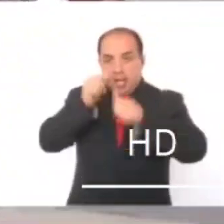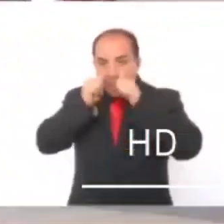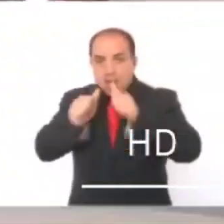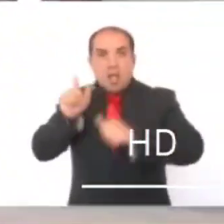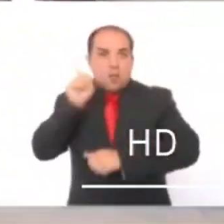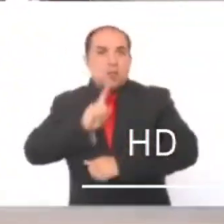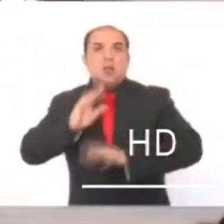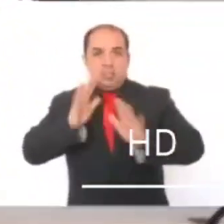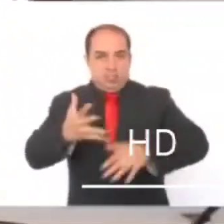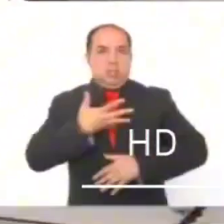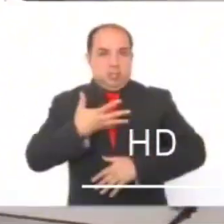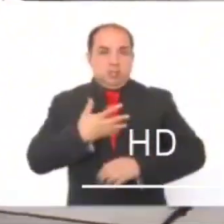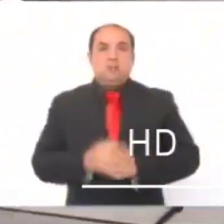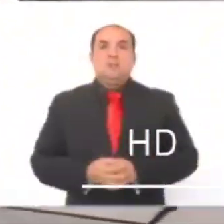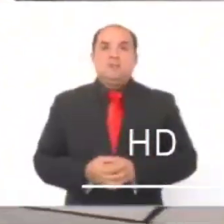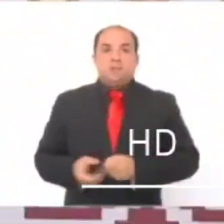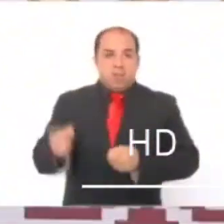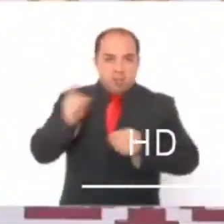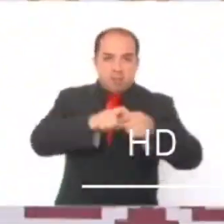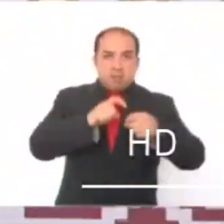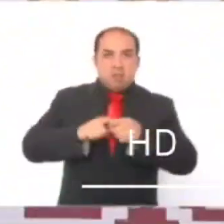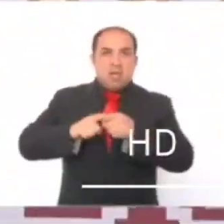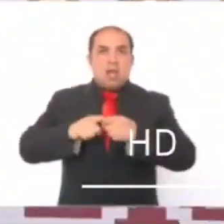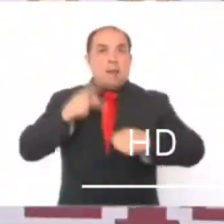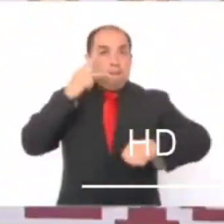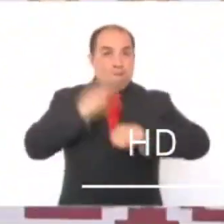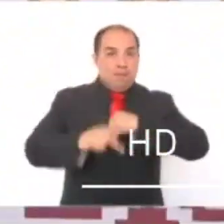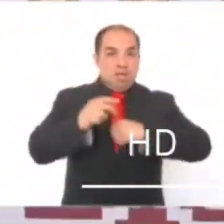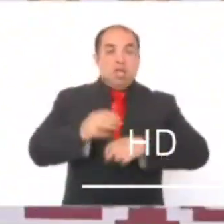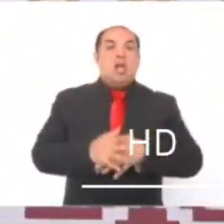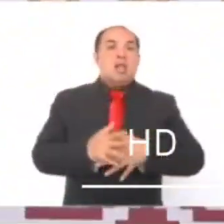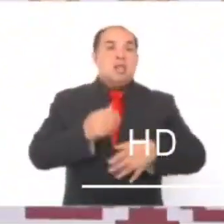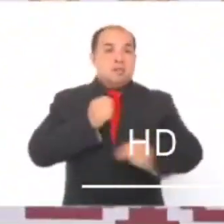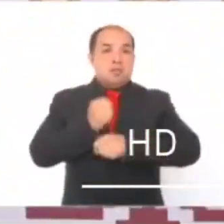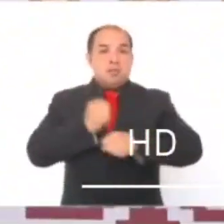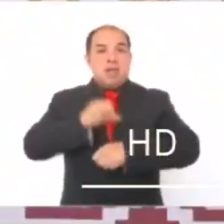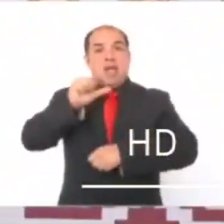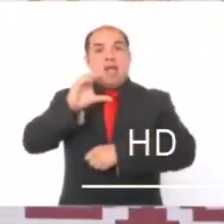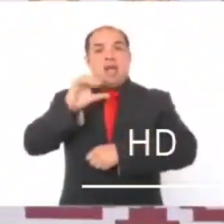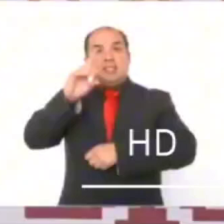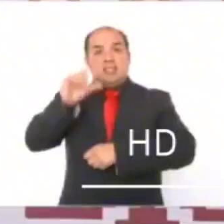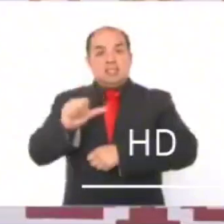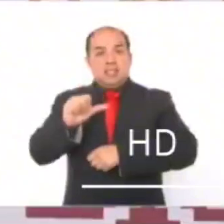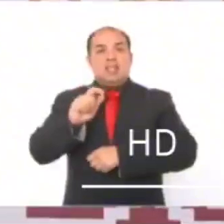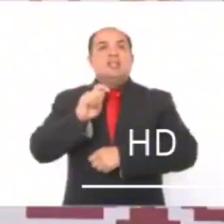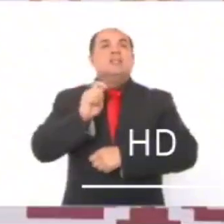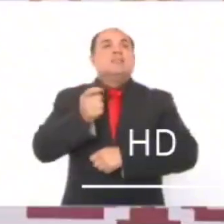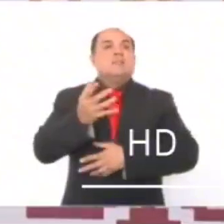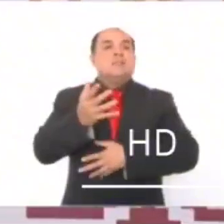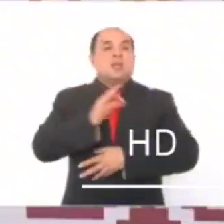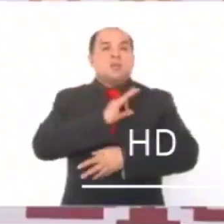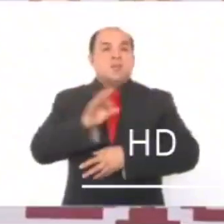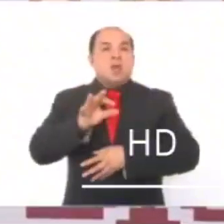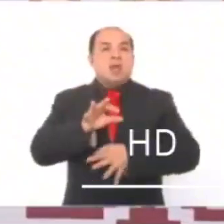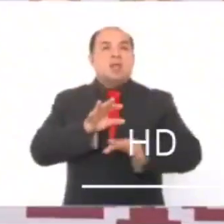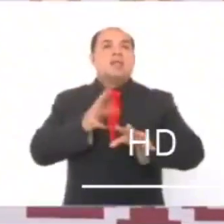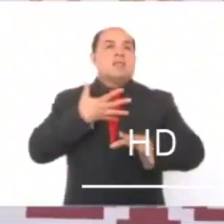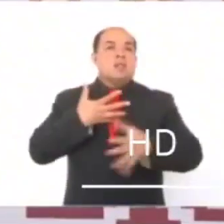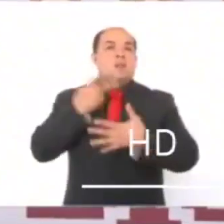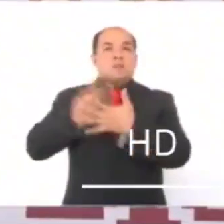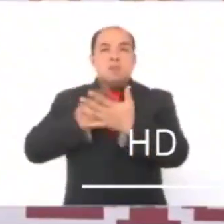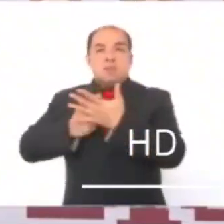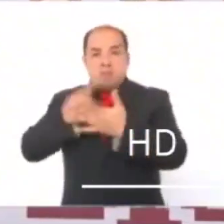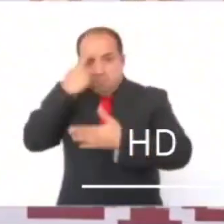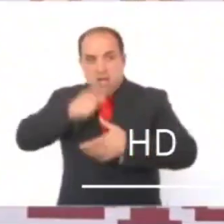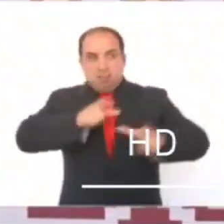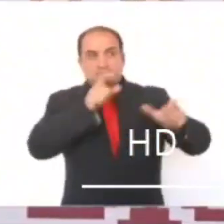tiene, incluso ya lo tiene incorporando el riesgo de violencia ácida, que nos permita actuar con estrategias de protección.